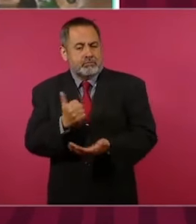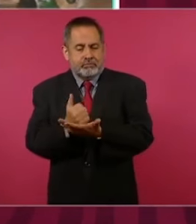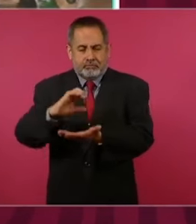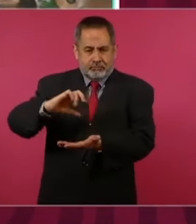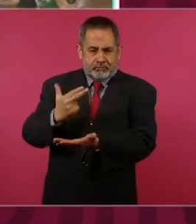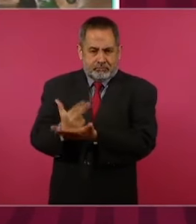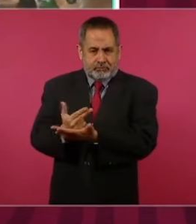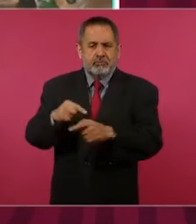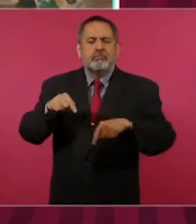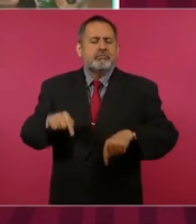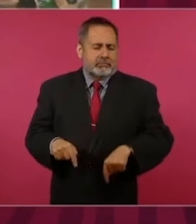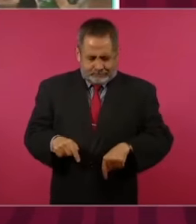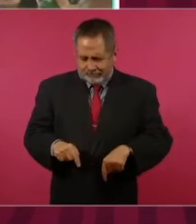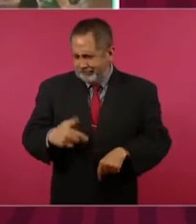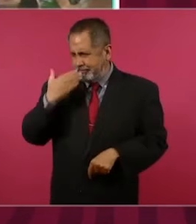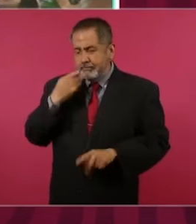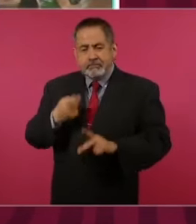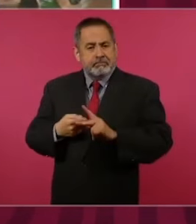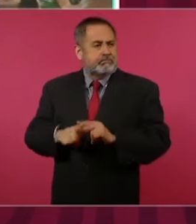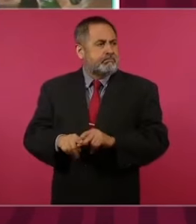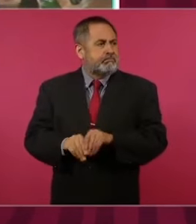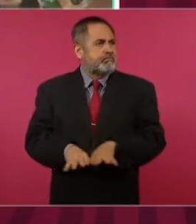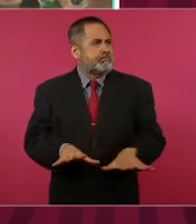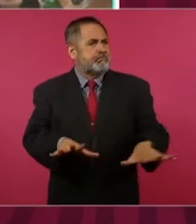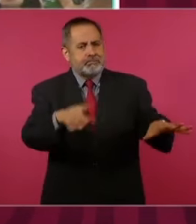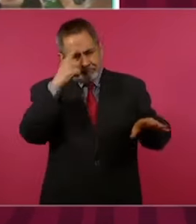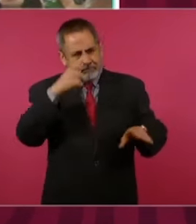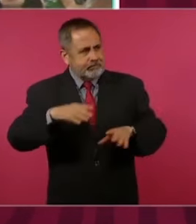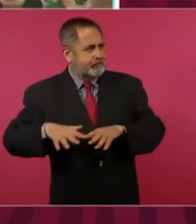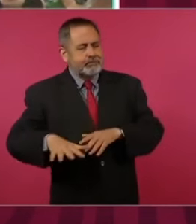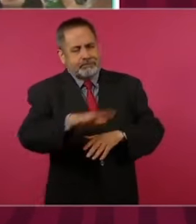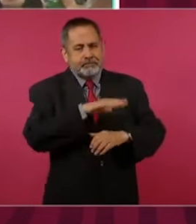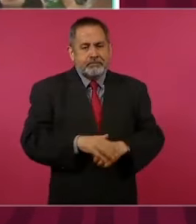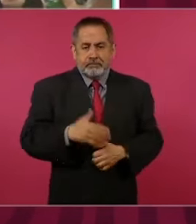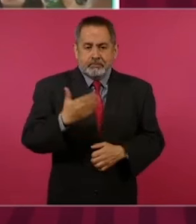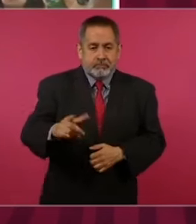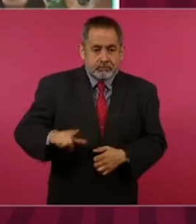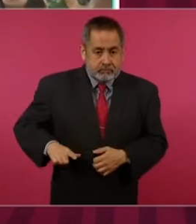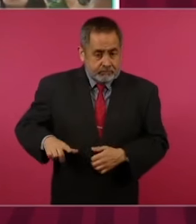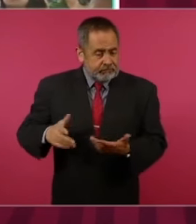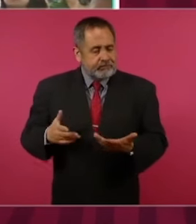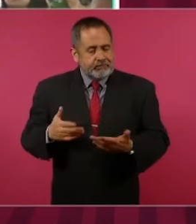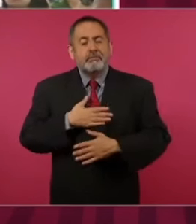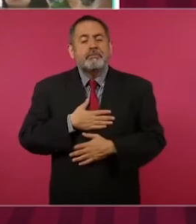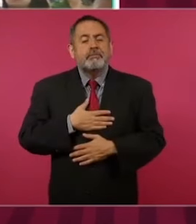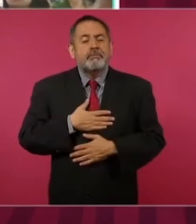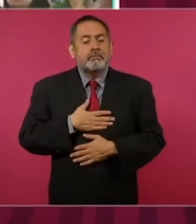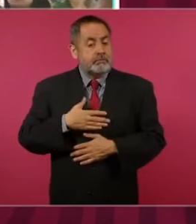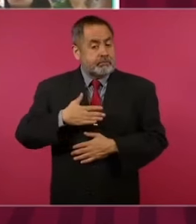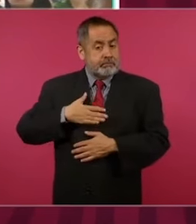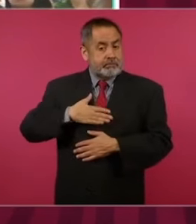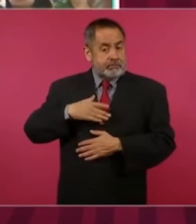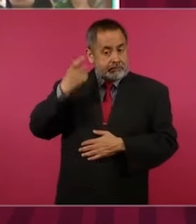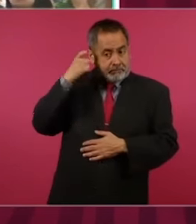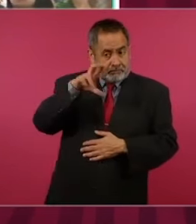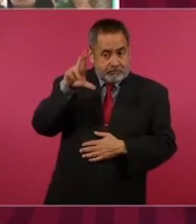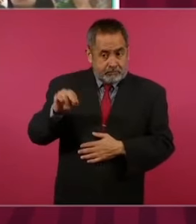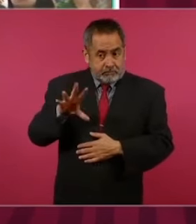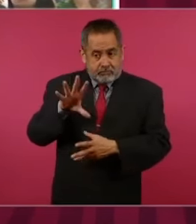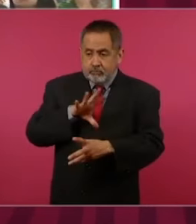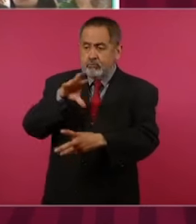aquí, en donde inicia México. Con el gusto de informarles que en nuestro estado, en Quintana Roo, se han integrado dentro del